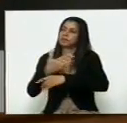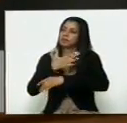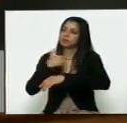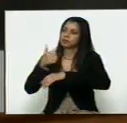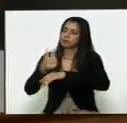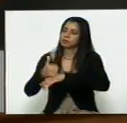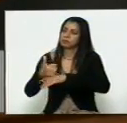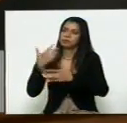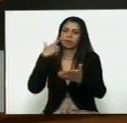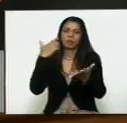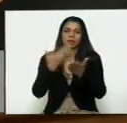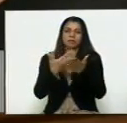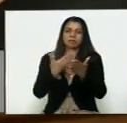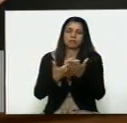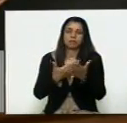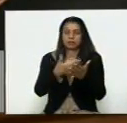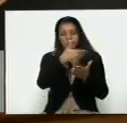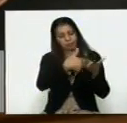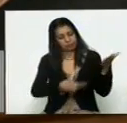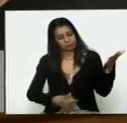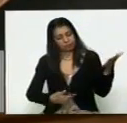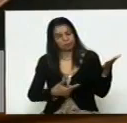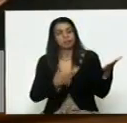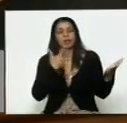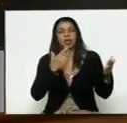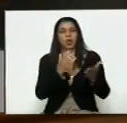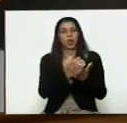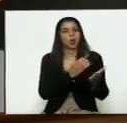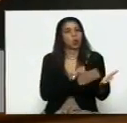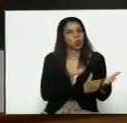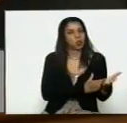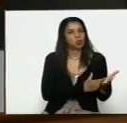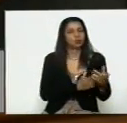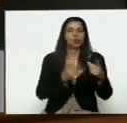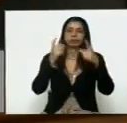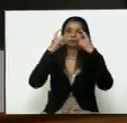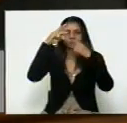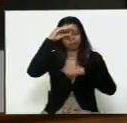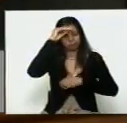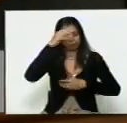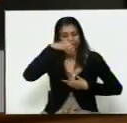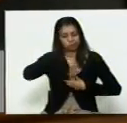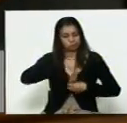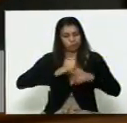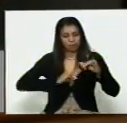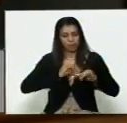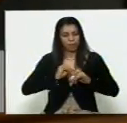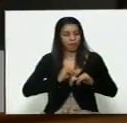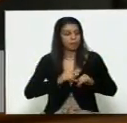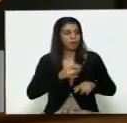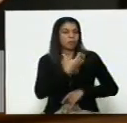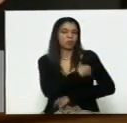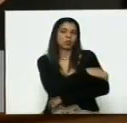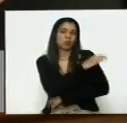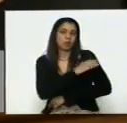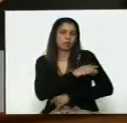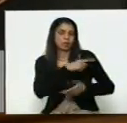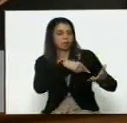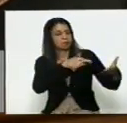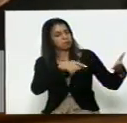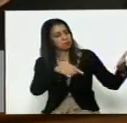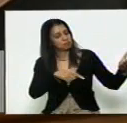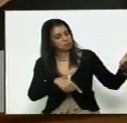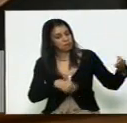un certificado de asistencia al curso perinatal expedido por un centro de salud